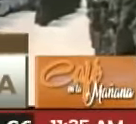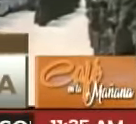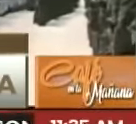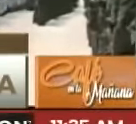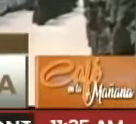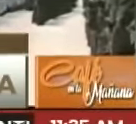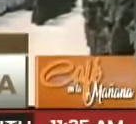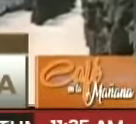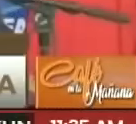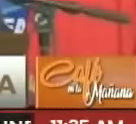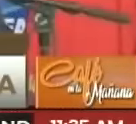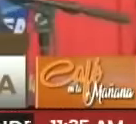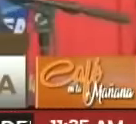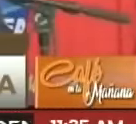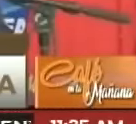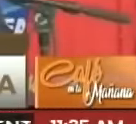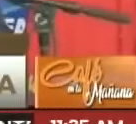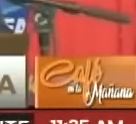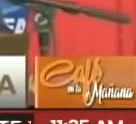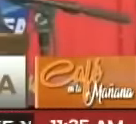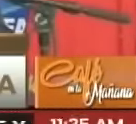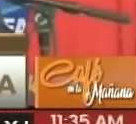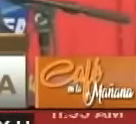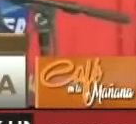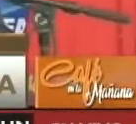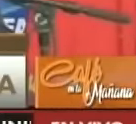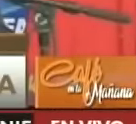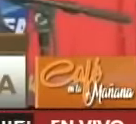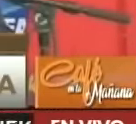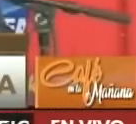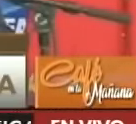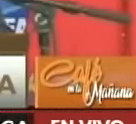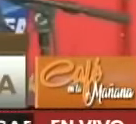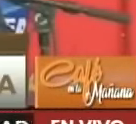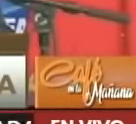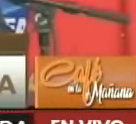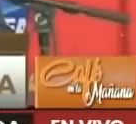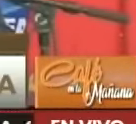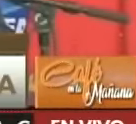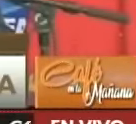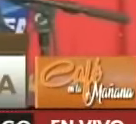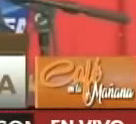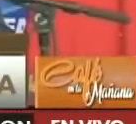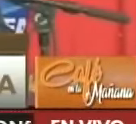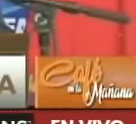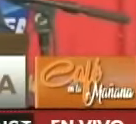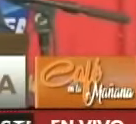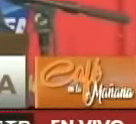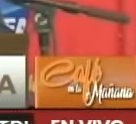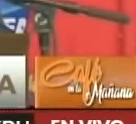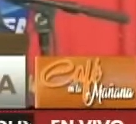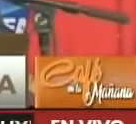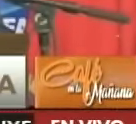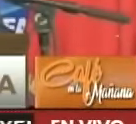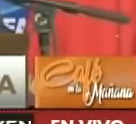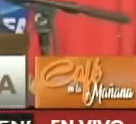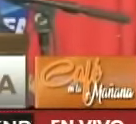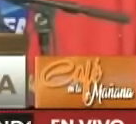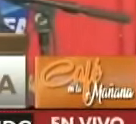chantajear y amenazar al Estado y al pueblo de Venezuela. Eso nosotros no podemos permitirlo, y la única